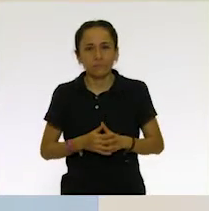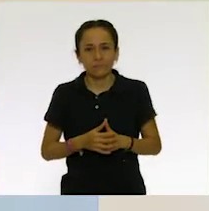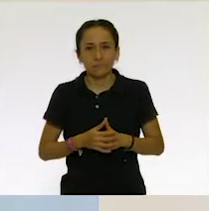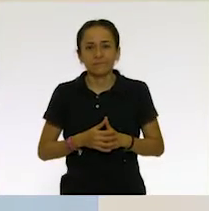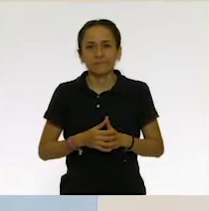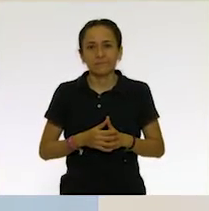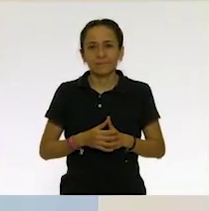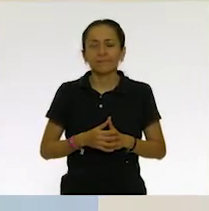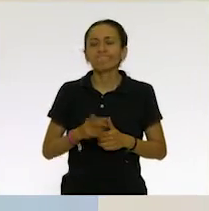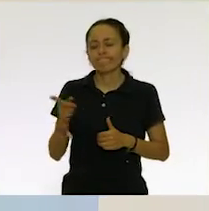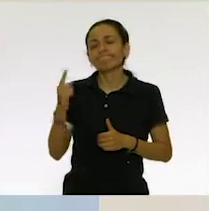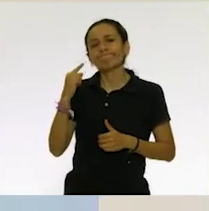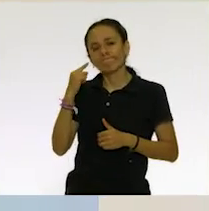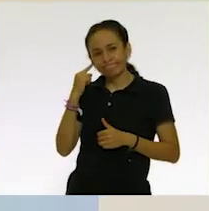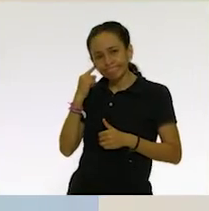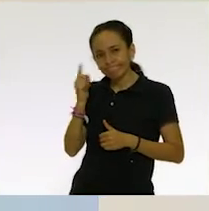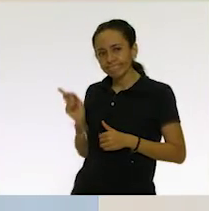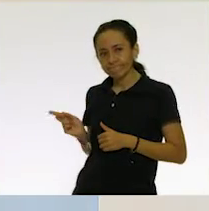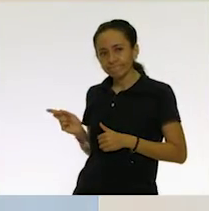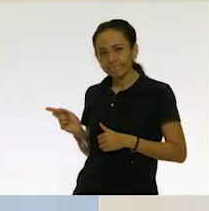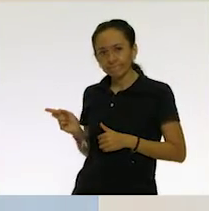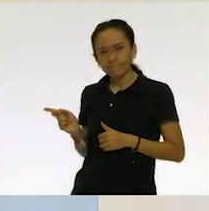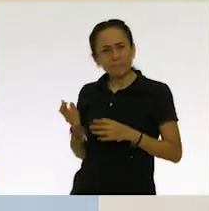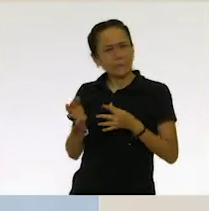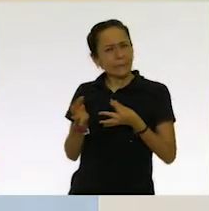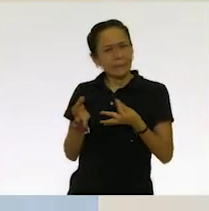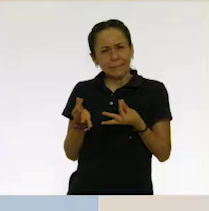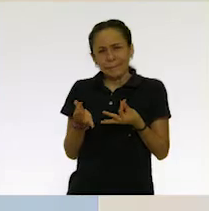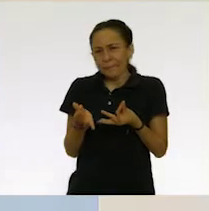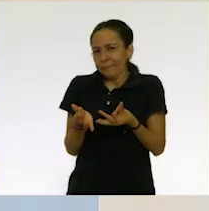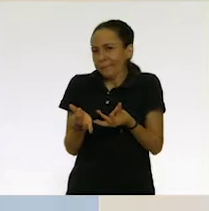Y un oído muy desarrollado.